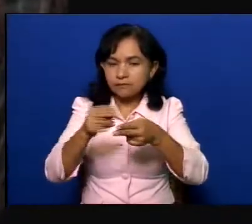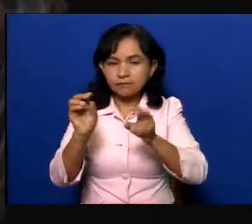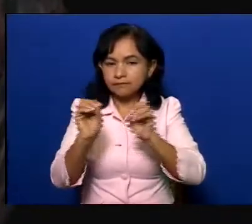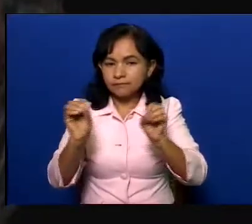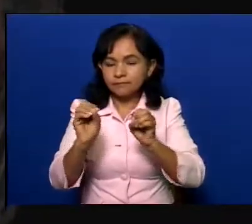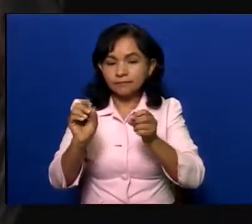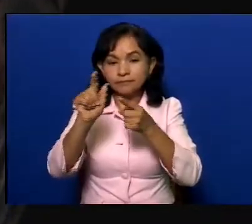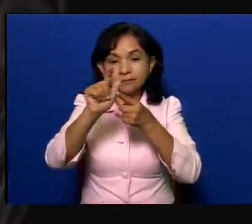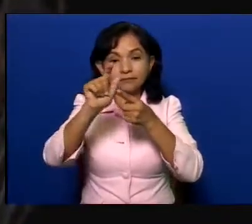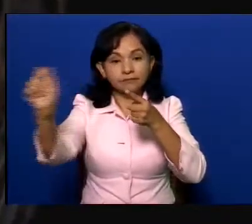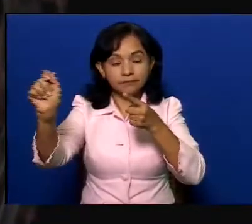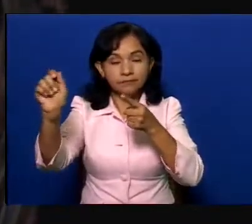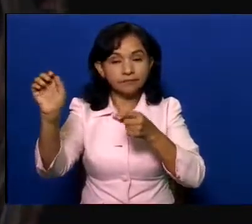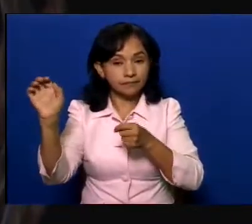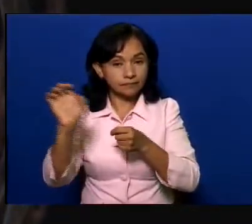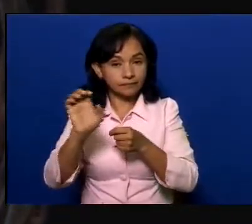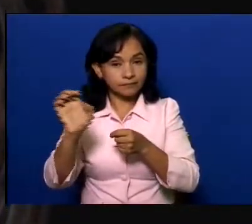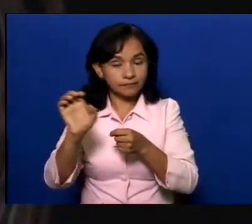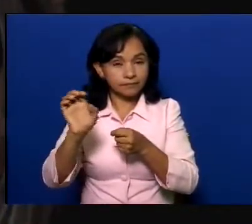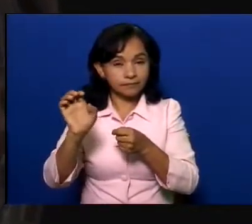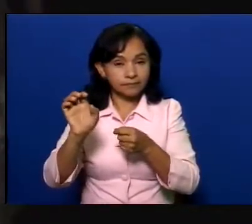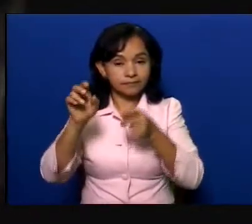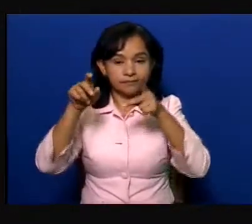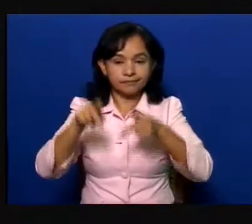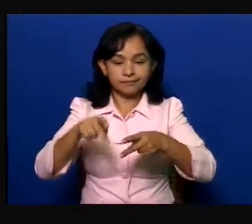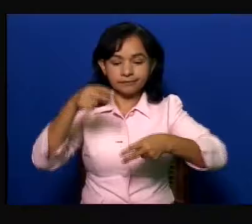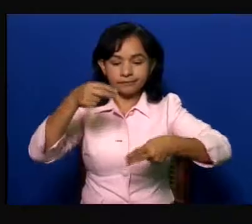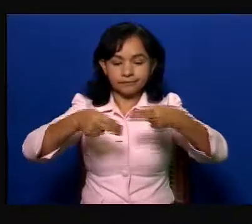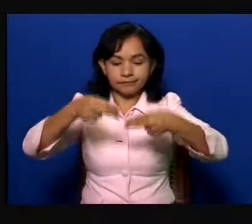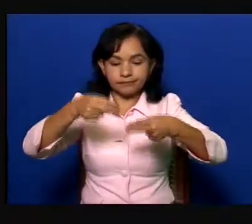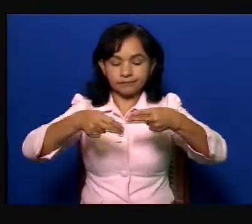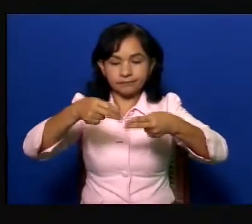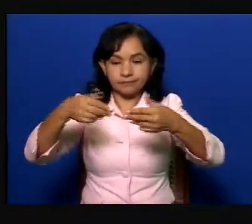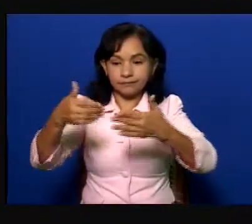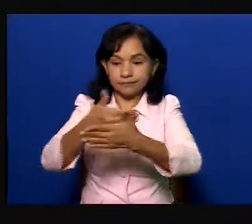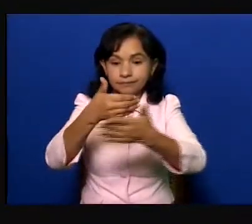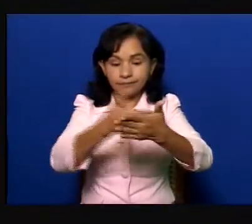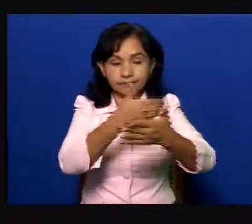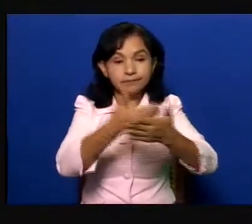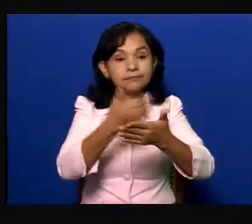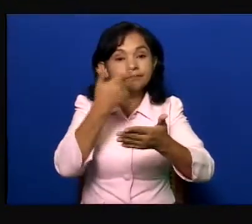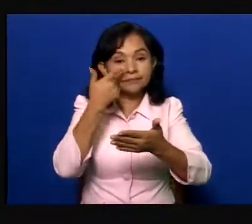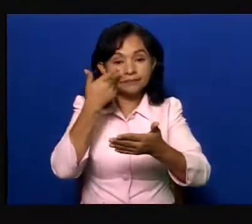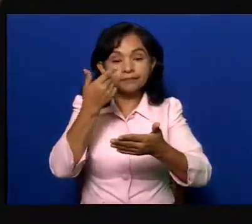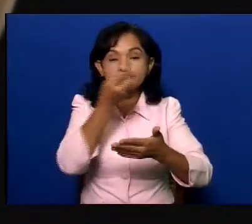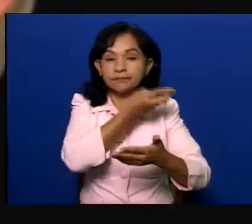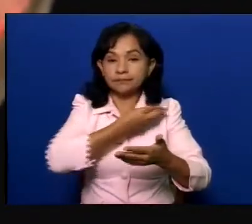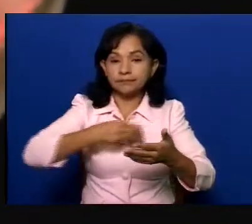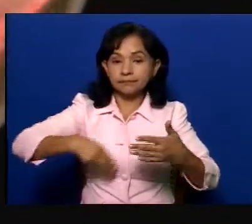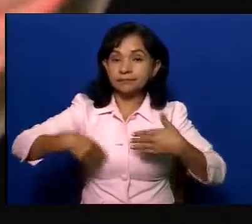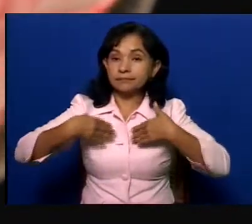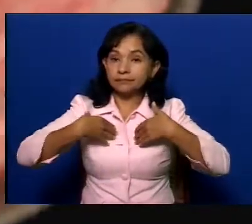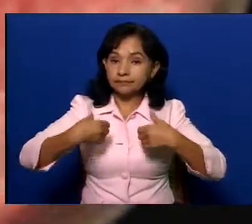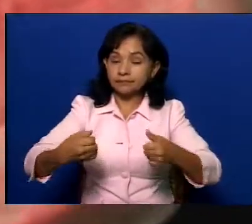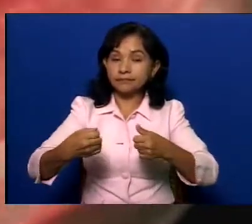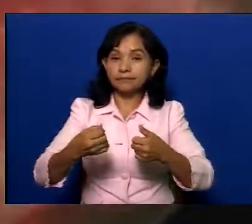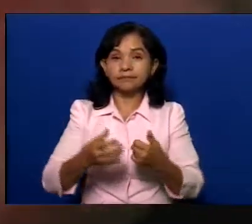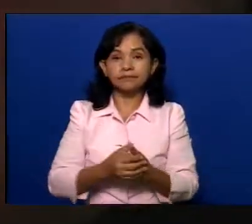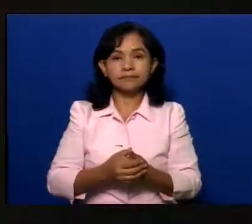el mes de enero, que es cuando las estadísticas se actualizan en el Ministerio de Salud.